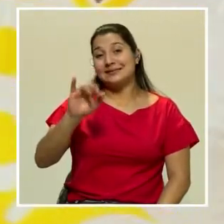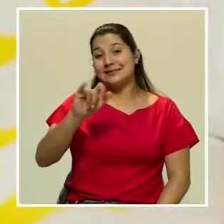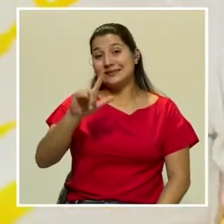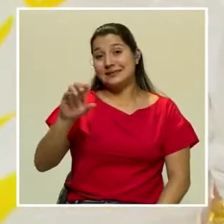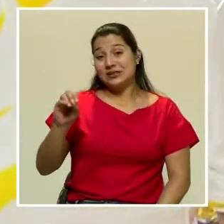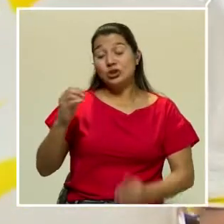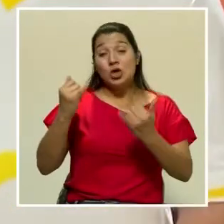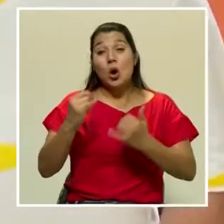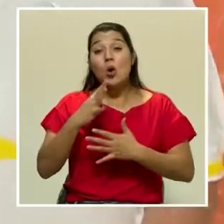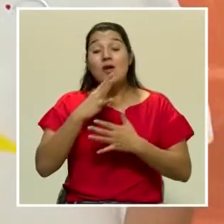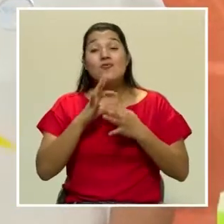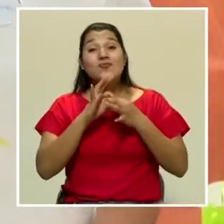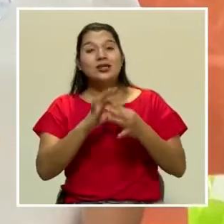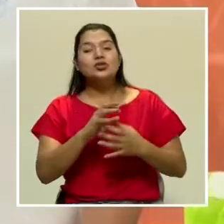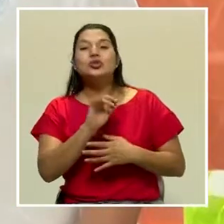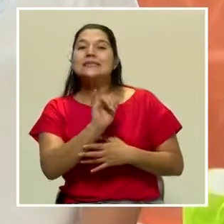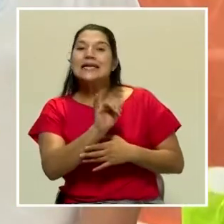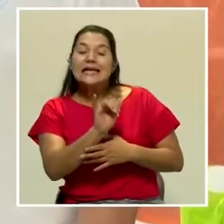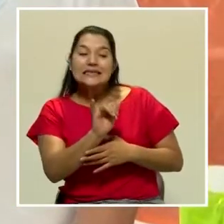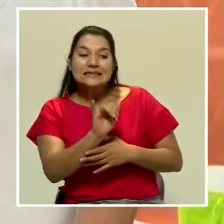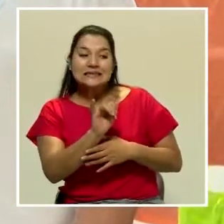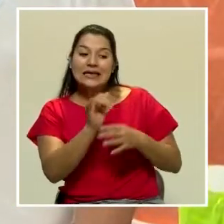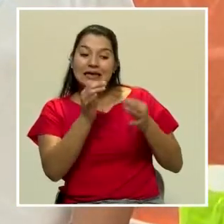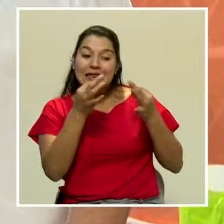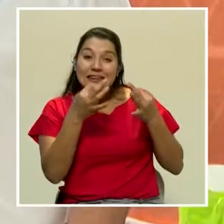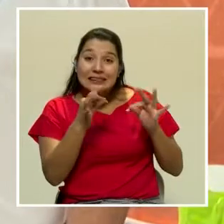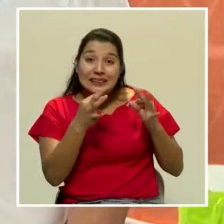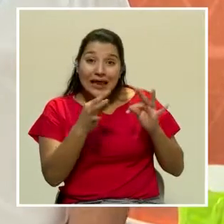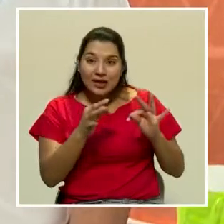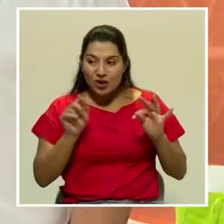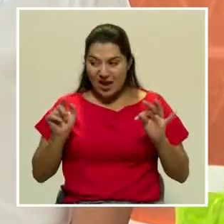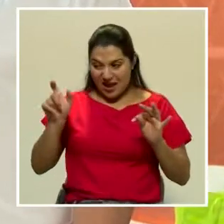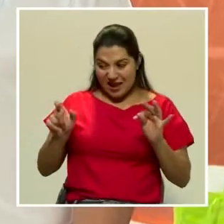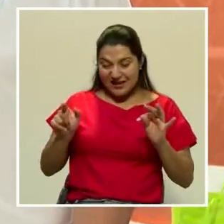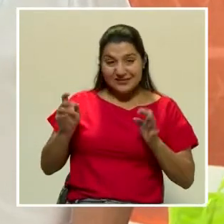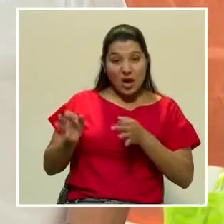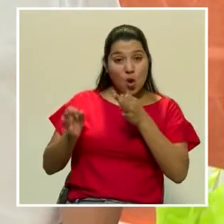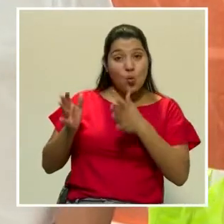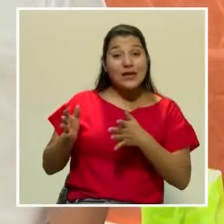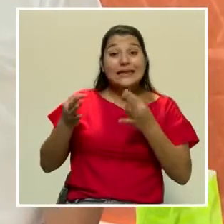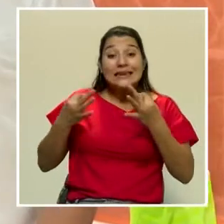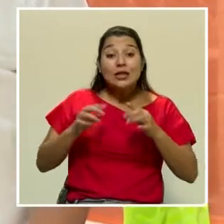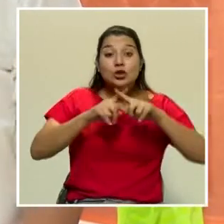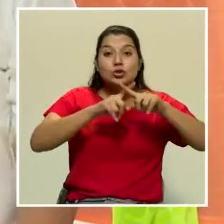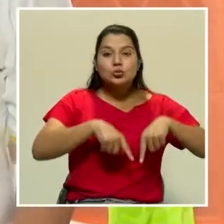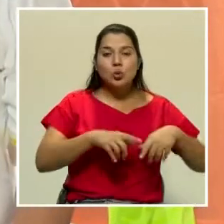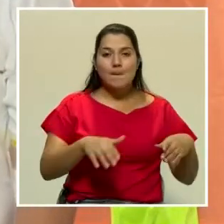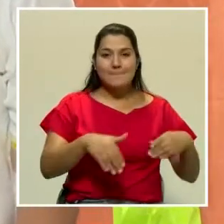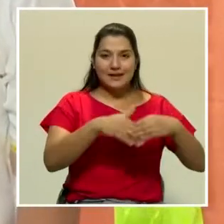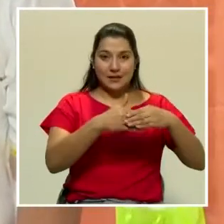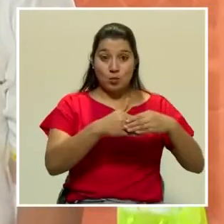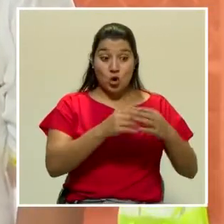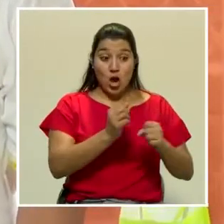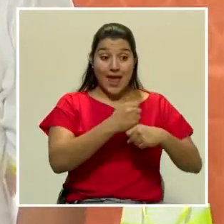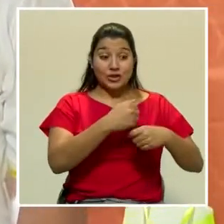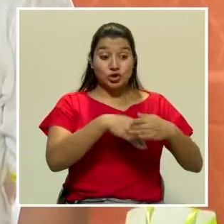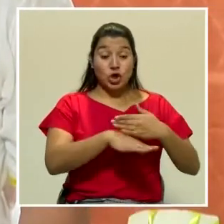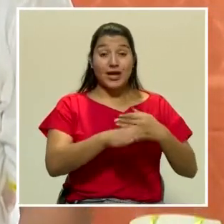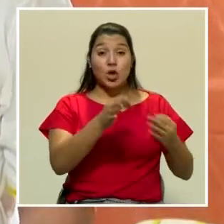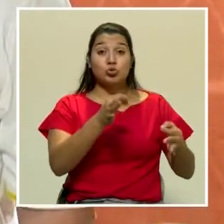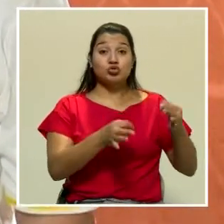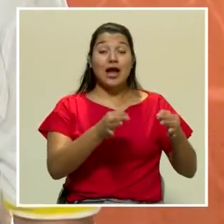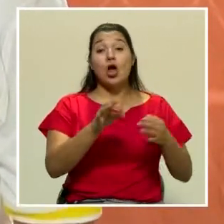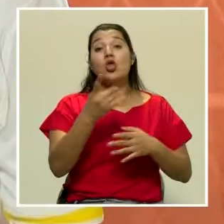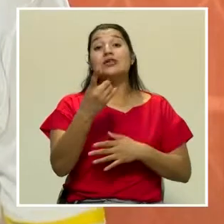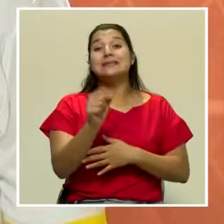sobre este intento de nulidad que se trató de hacer en el juzgado de Desamparados, en el juzgado de familia, y